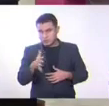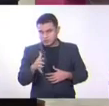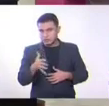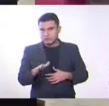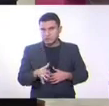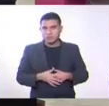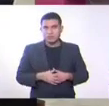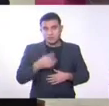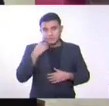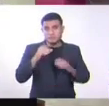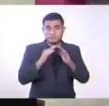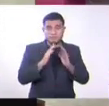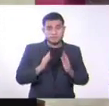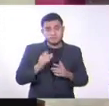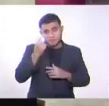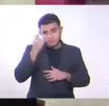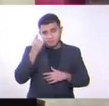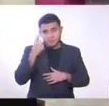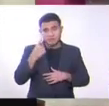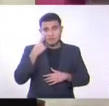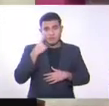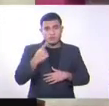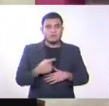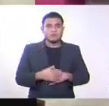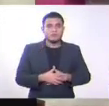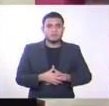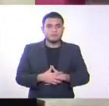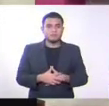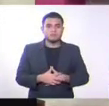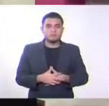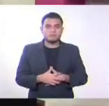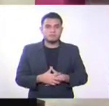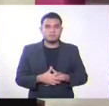casa? Observen.